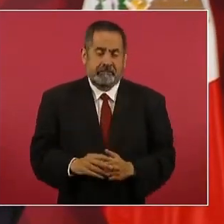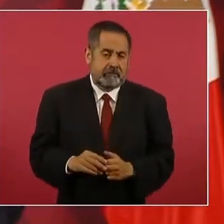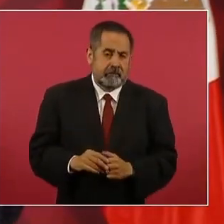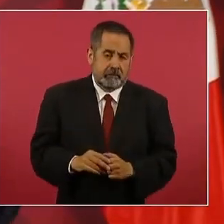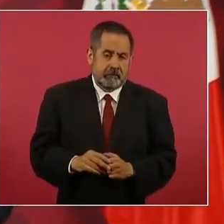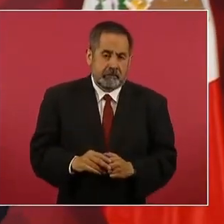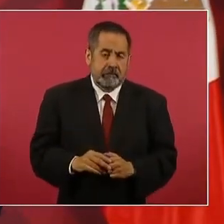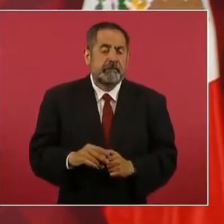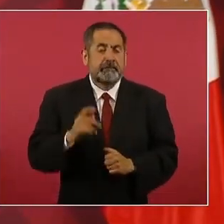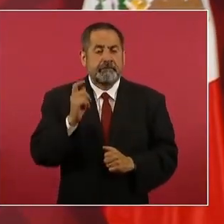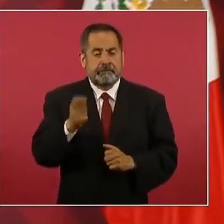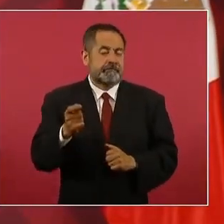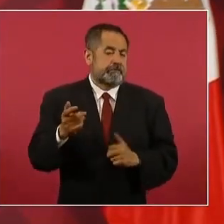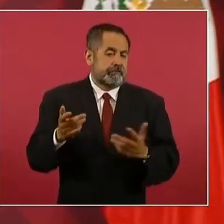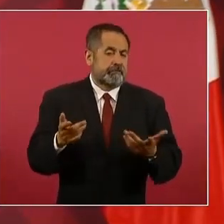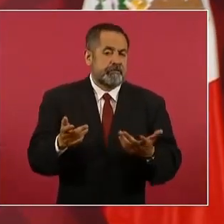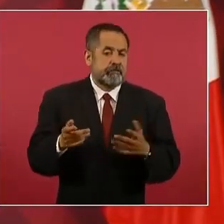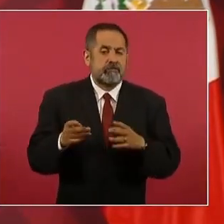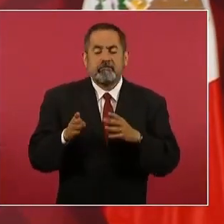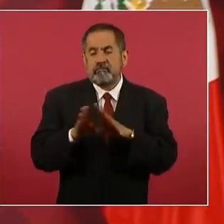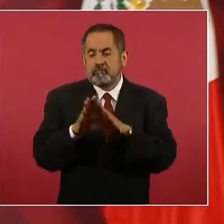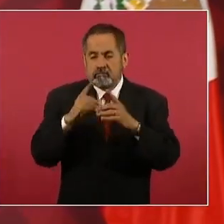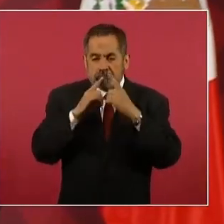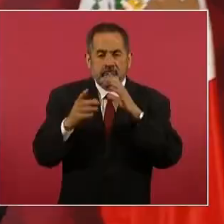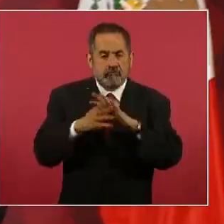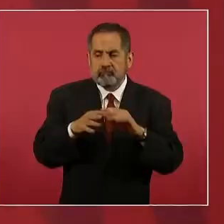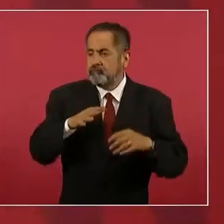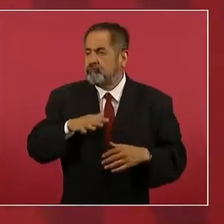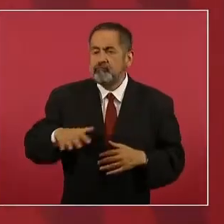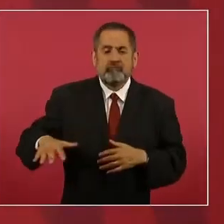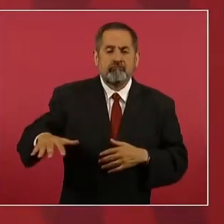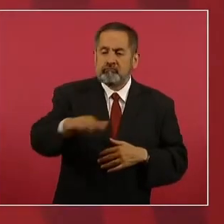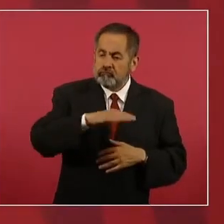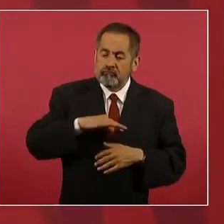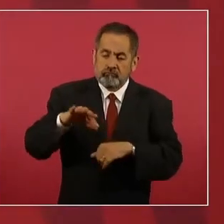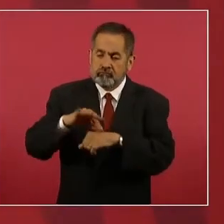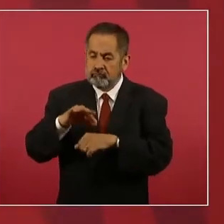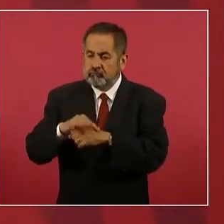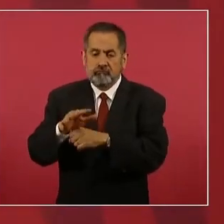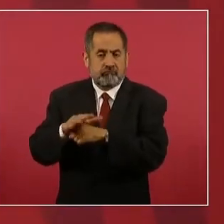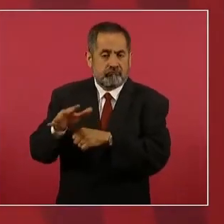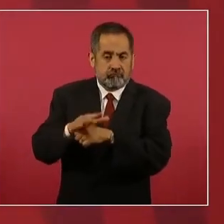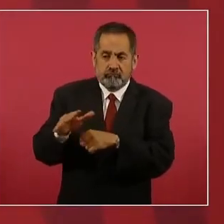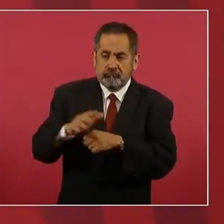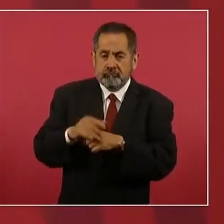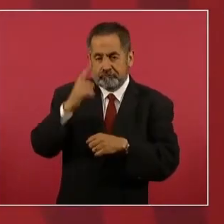significa pues que tengamos todos los médicos para todos los turnos,